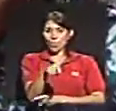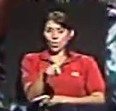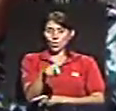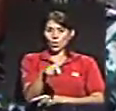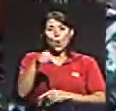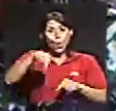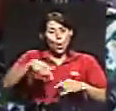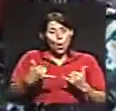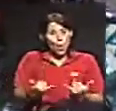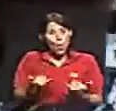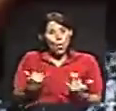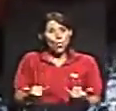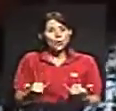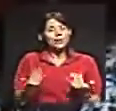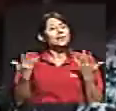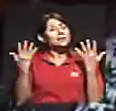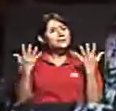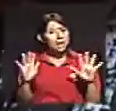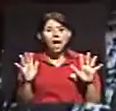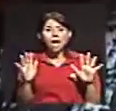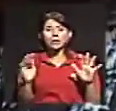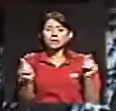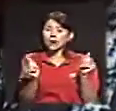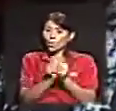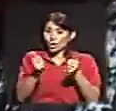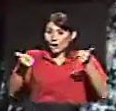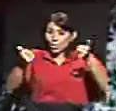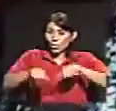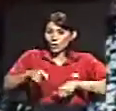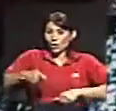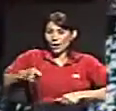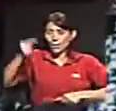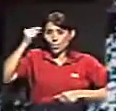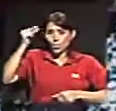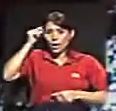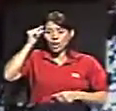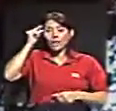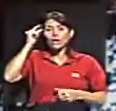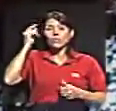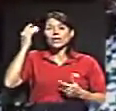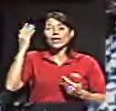reiterar, ya está, digamos, con el acuerdo de la Procuraduría, uh-huh. digamos,